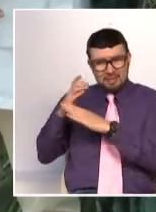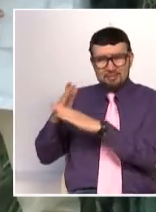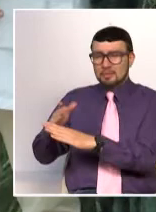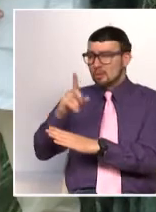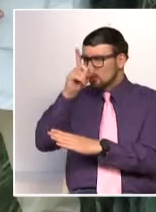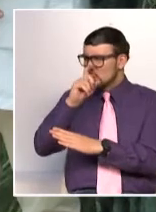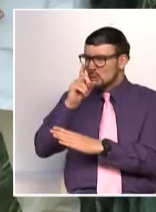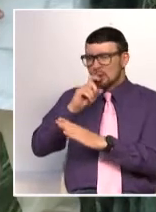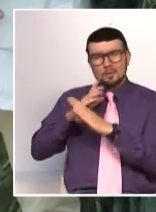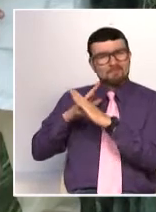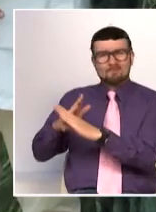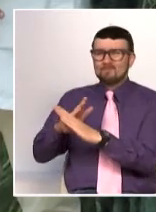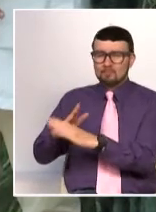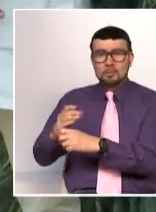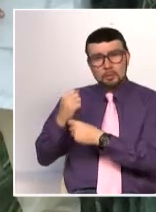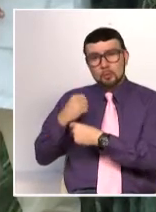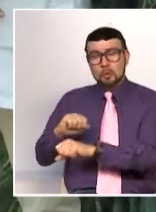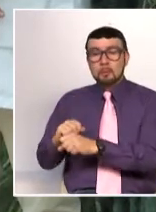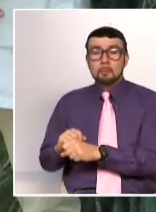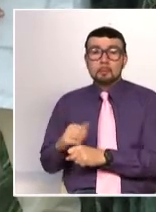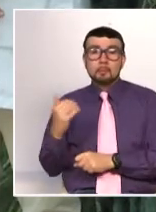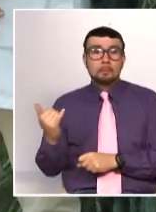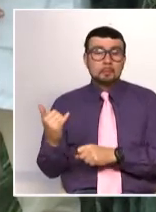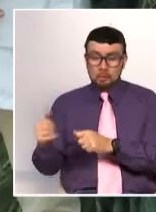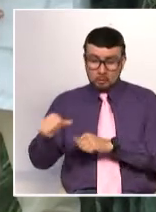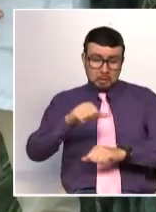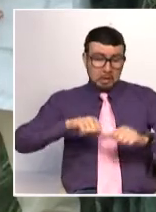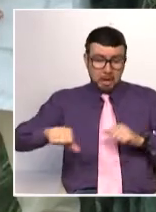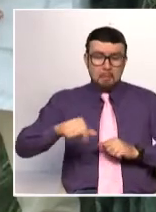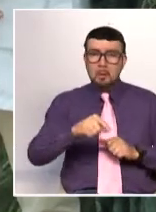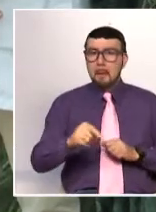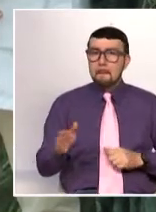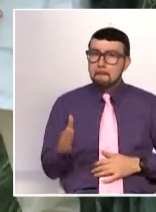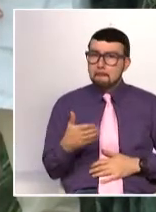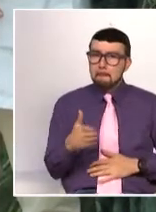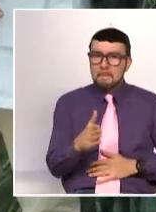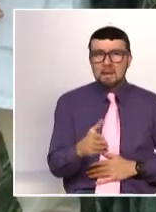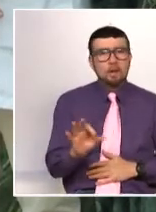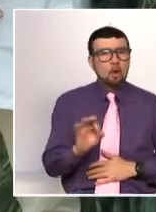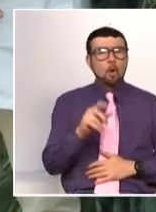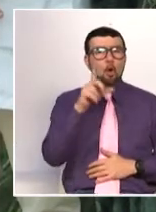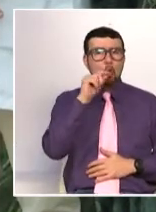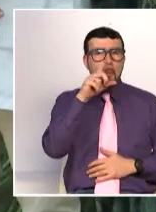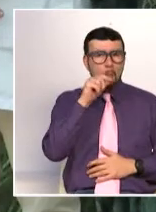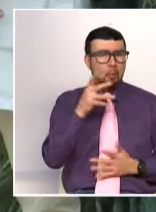pues y sufrir los con el pescado el pollo